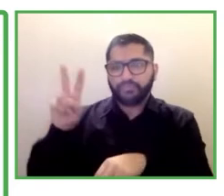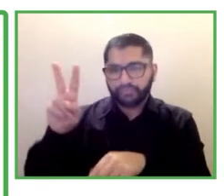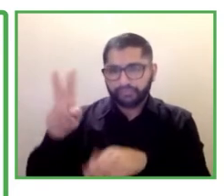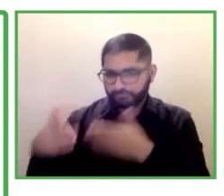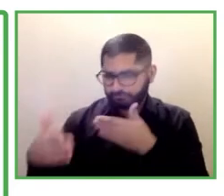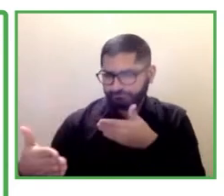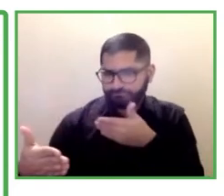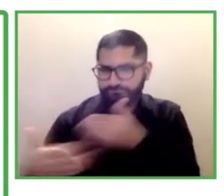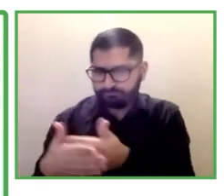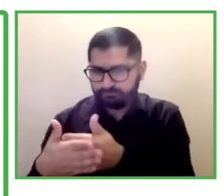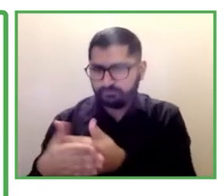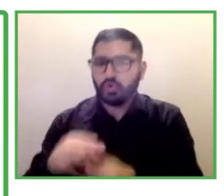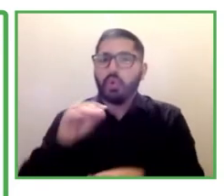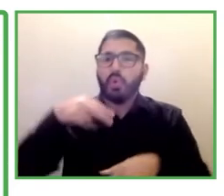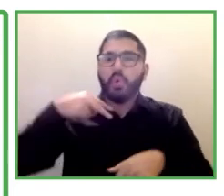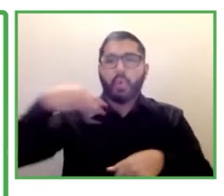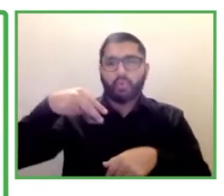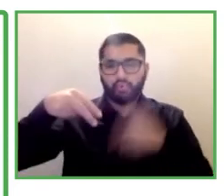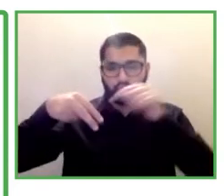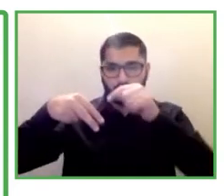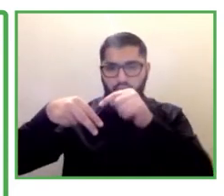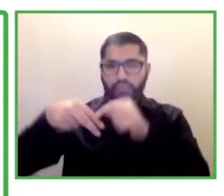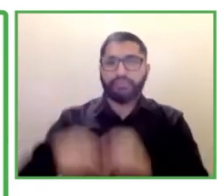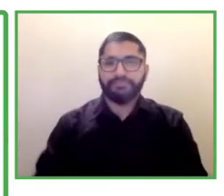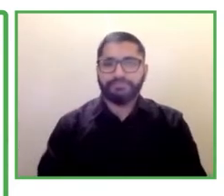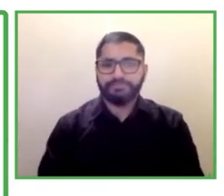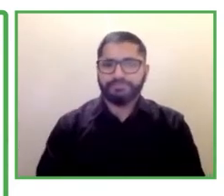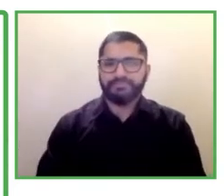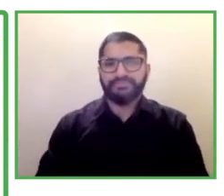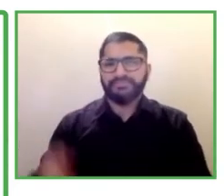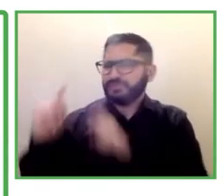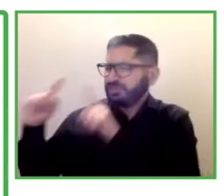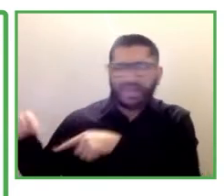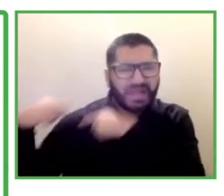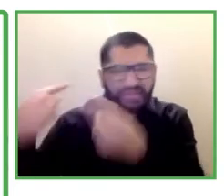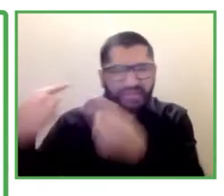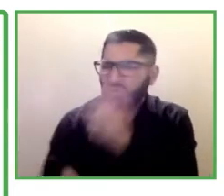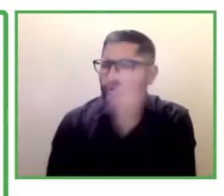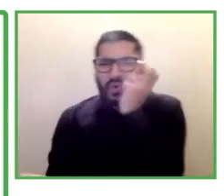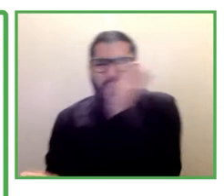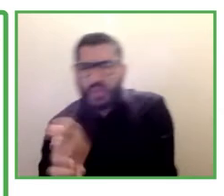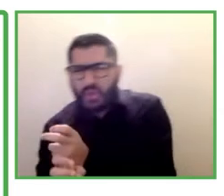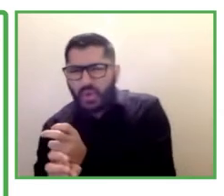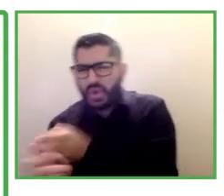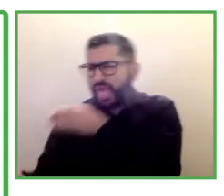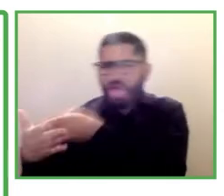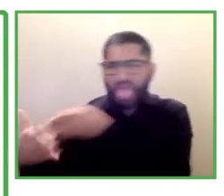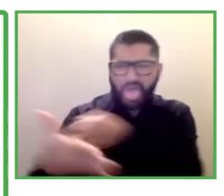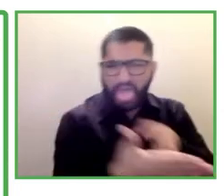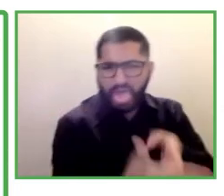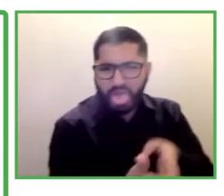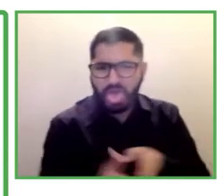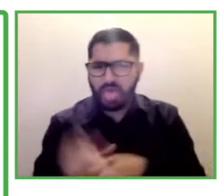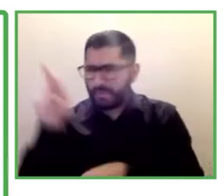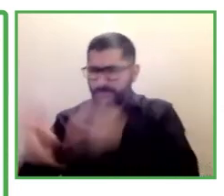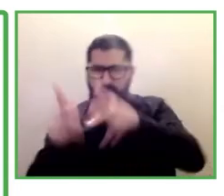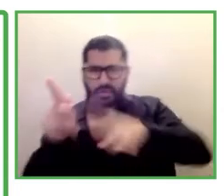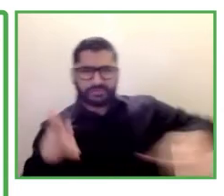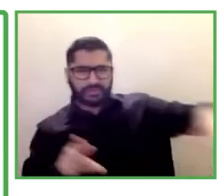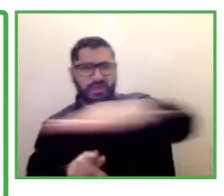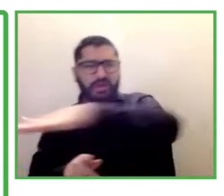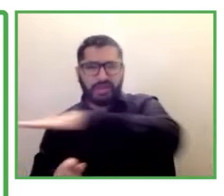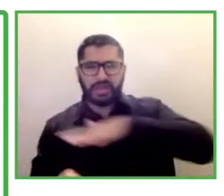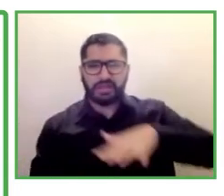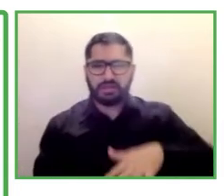son las barreras que va a tener cada persona y, por supuesto, que va a haber desafíos que uno no quiere ver con los participantes cuando solamente